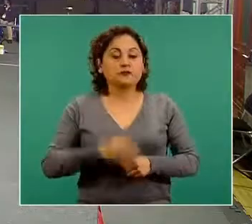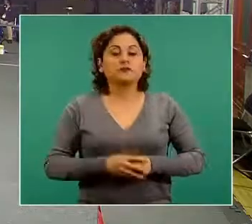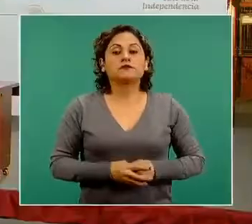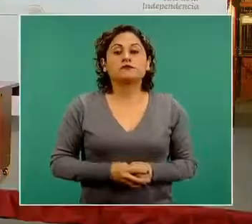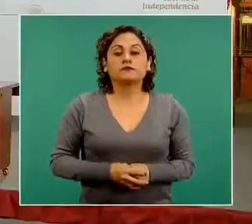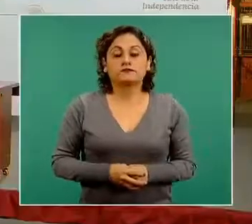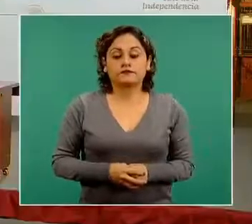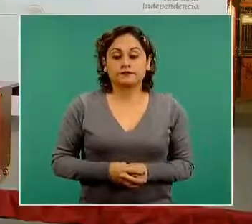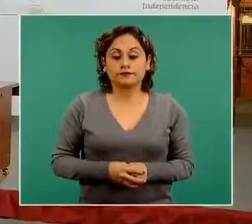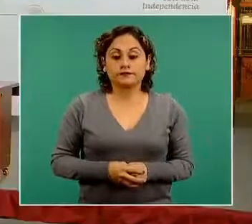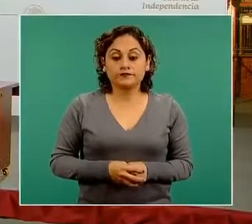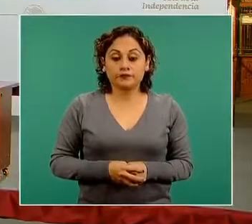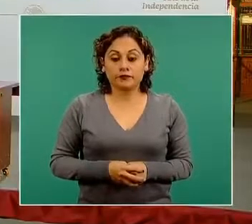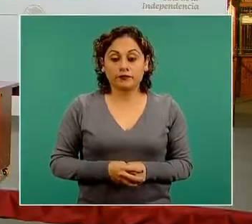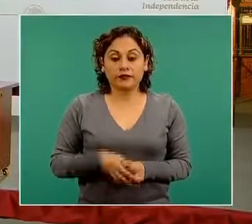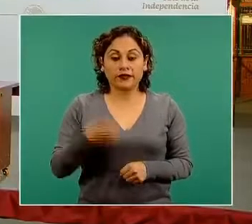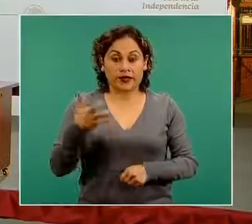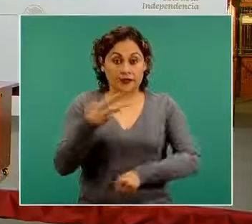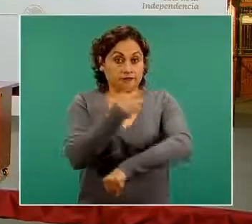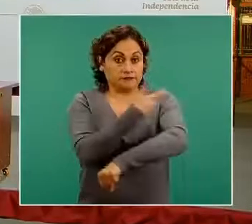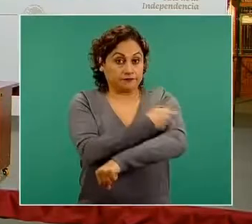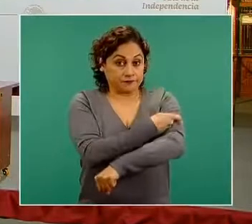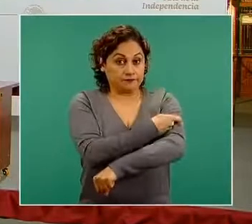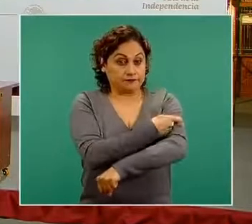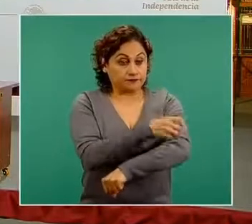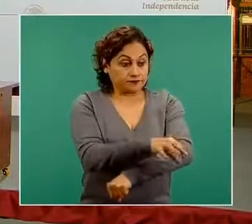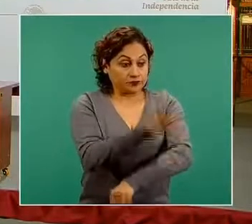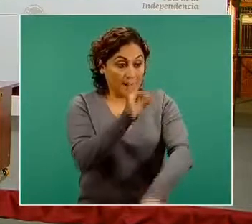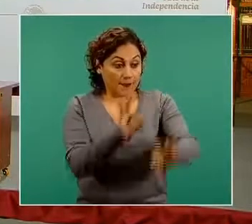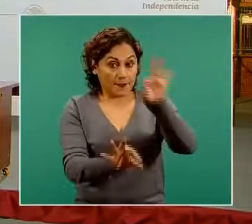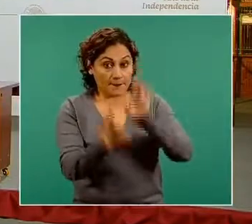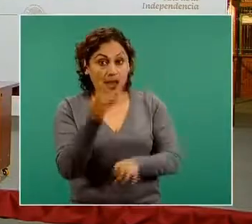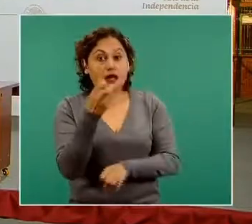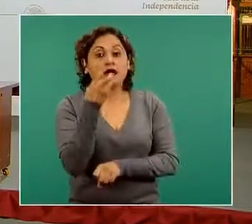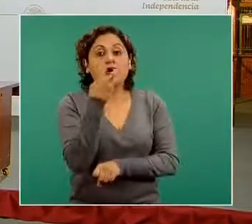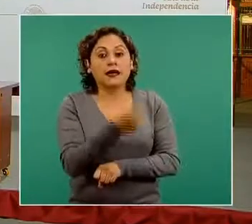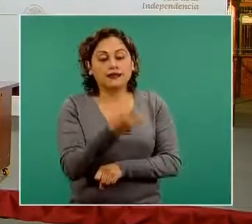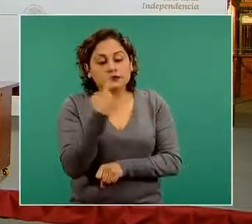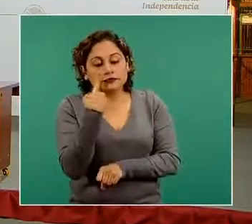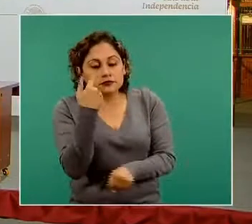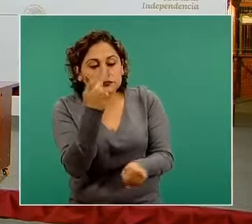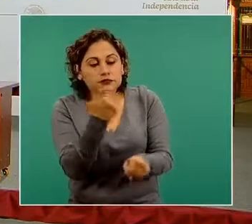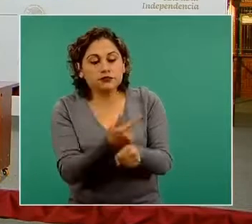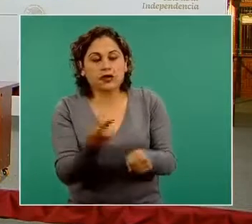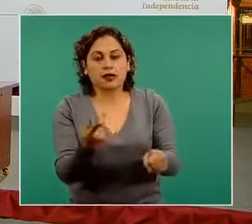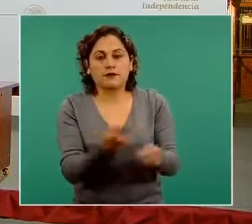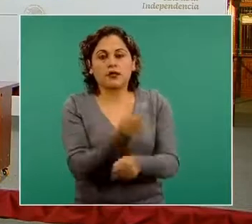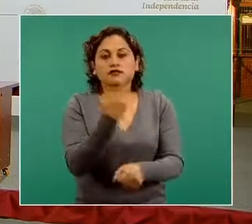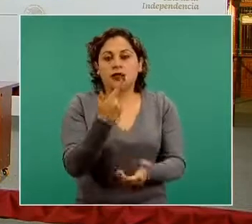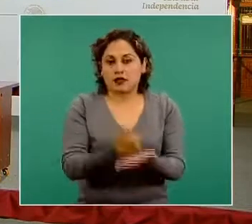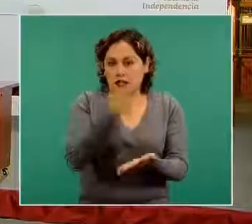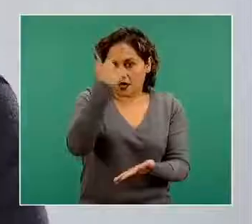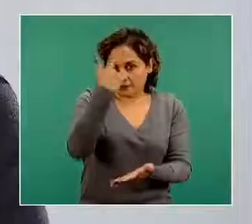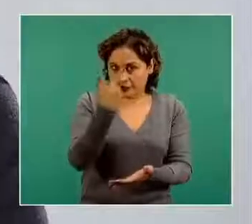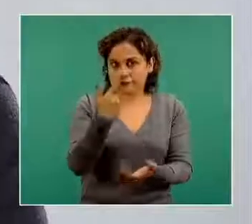Atribuibles a vacunación o inmunización que se han catalogado o clasificado al momento de su presentación como graves. ¿Cuándo un evento se